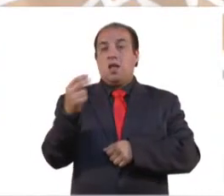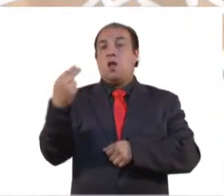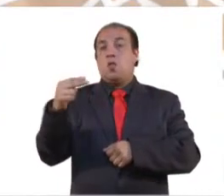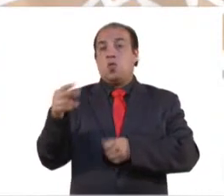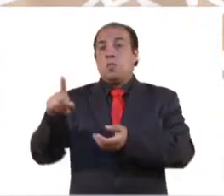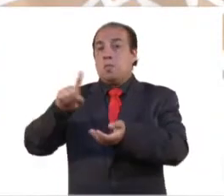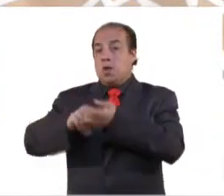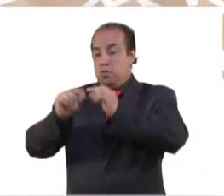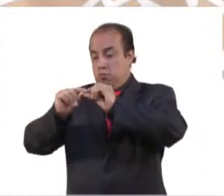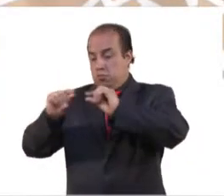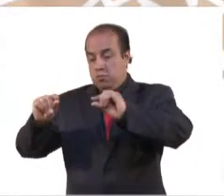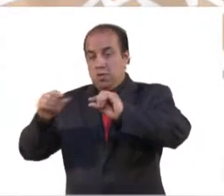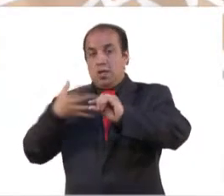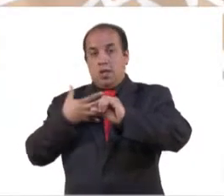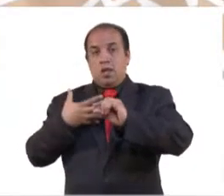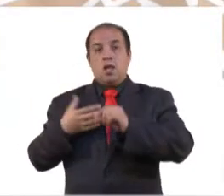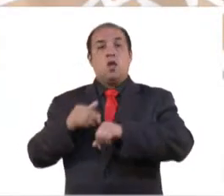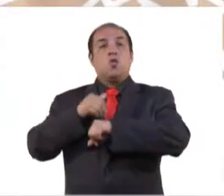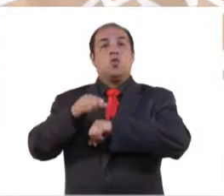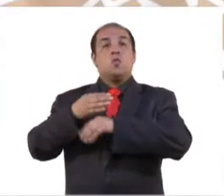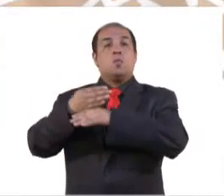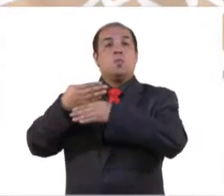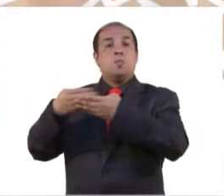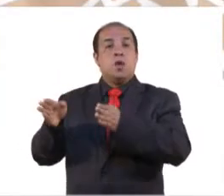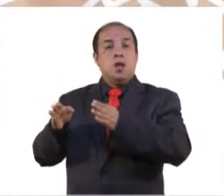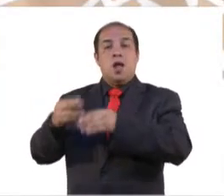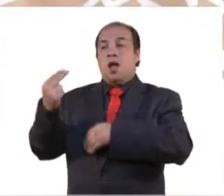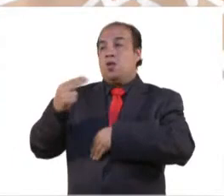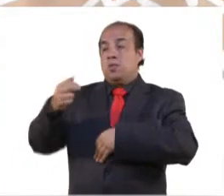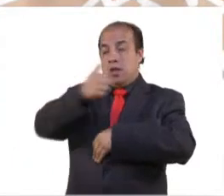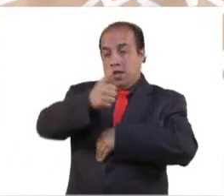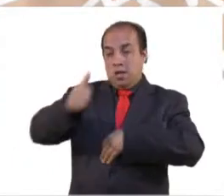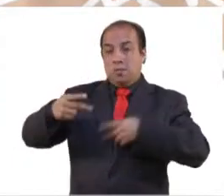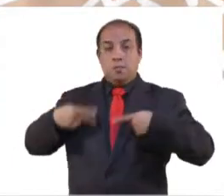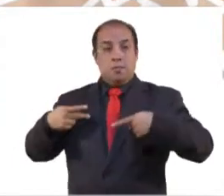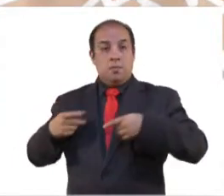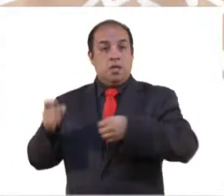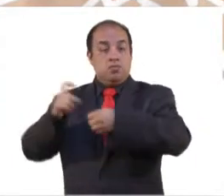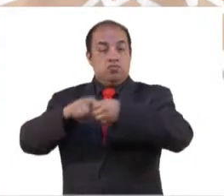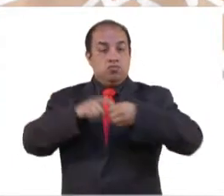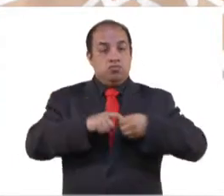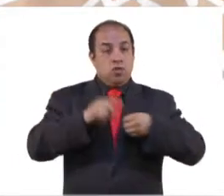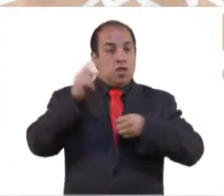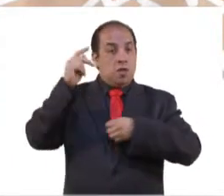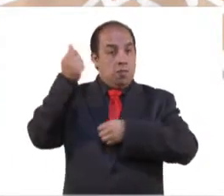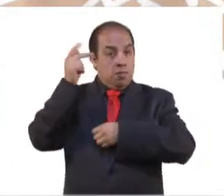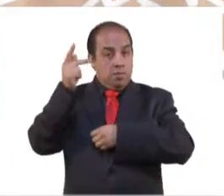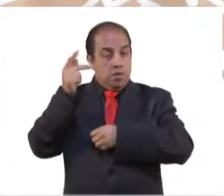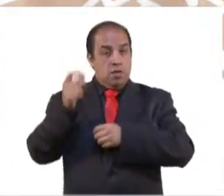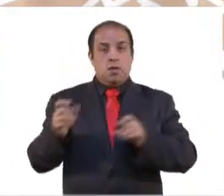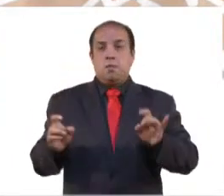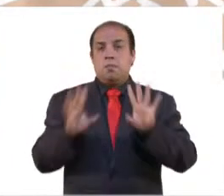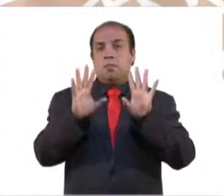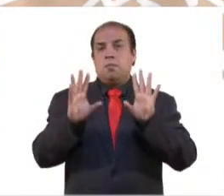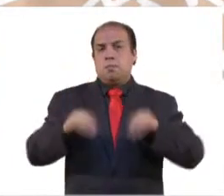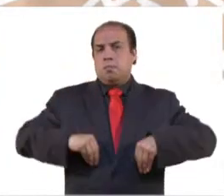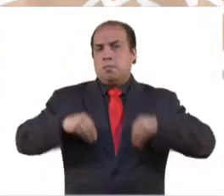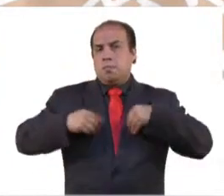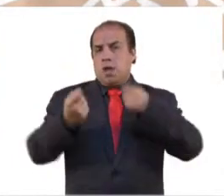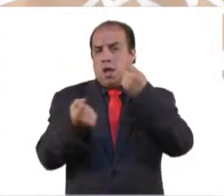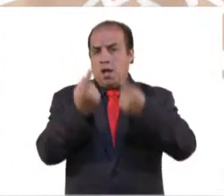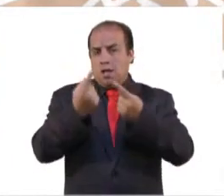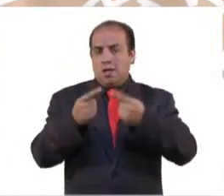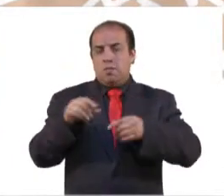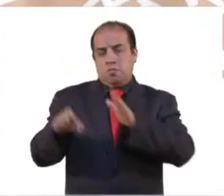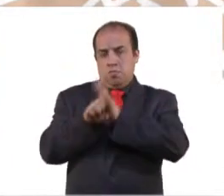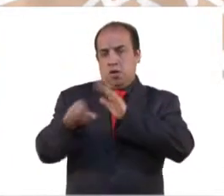es una cuenta aperturada a nombre de cada uno de los derechohabientes. Si alguien vive actualmente